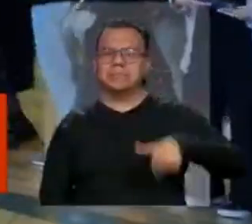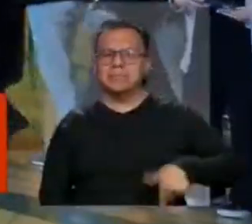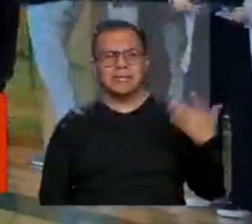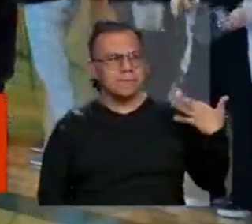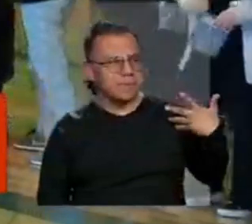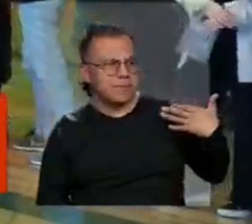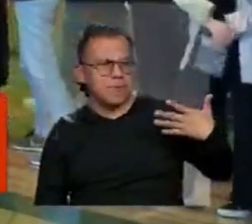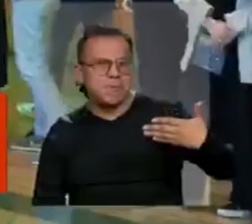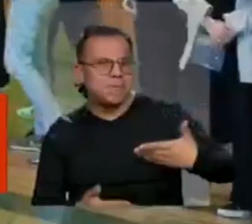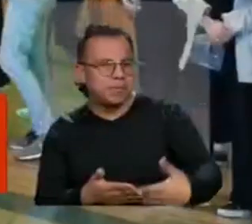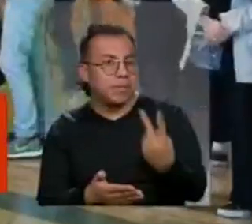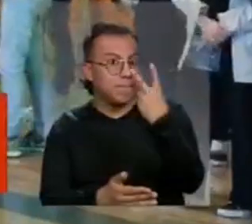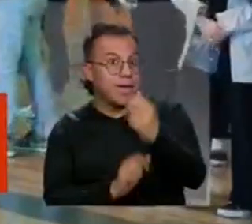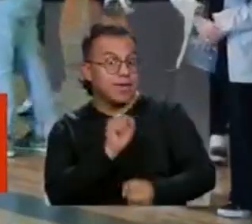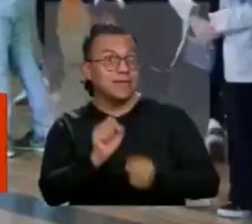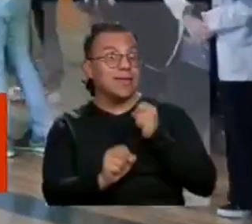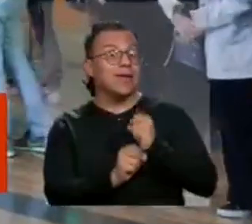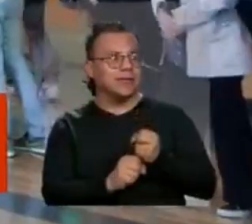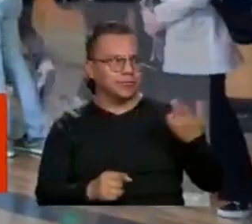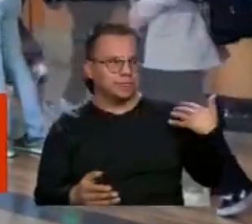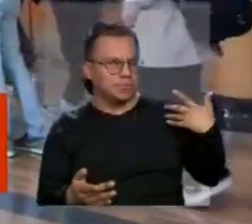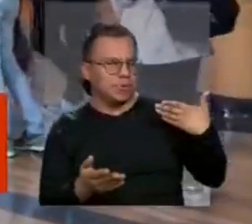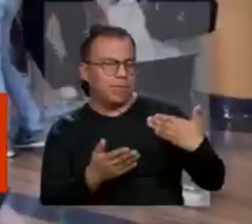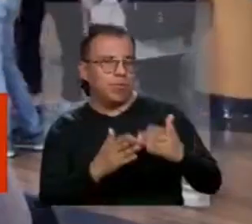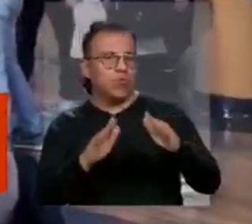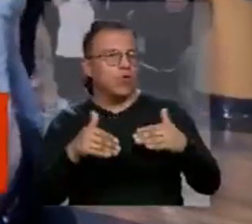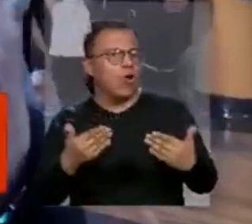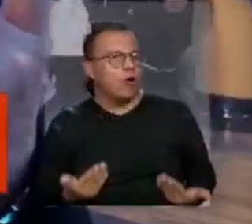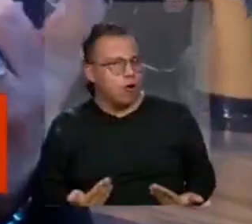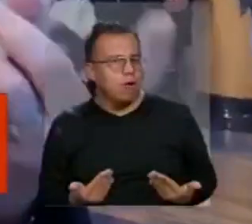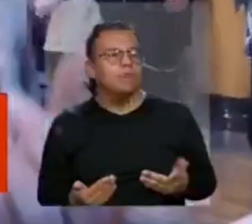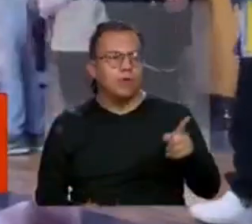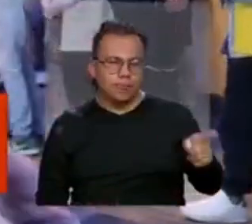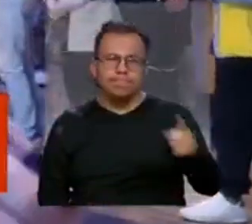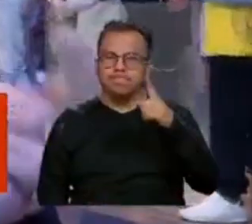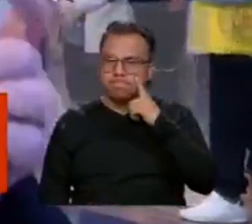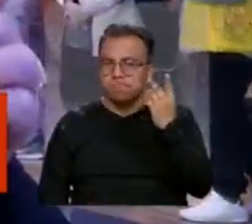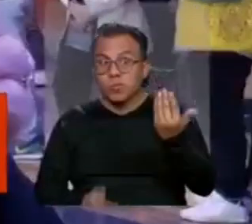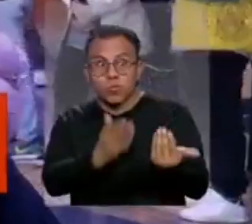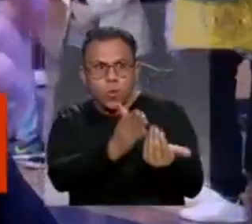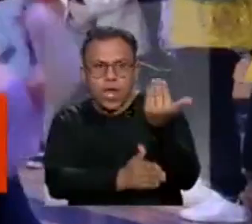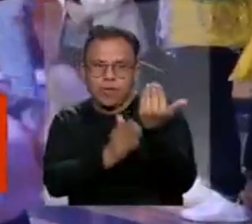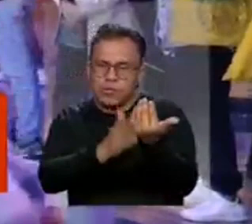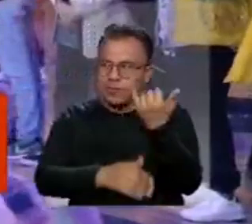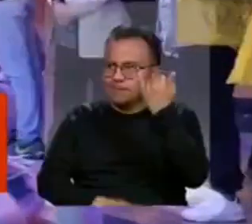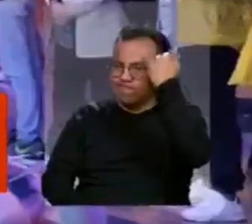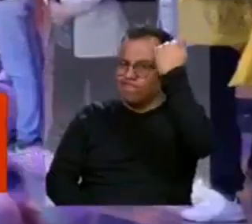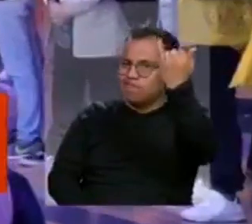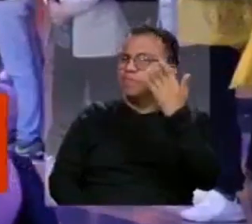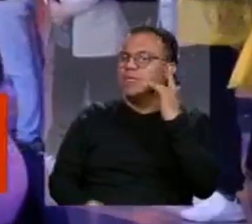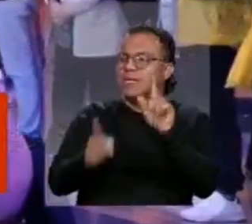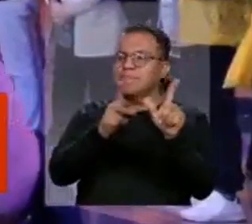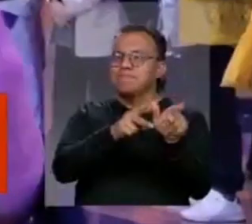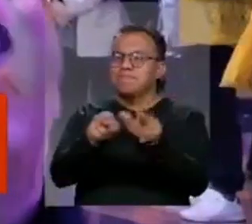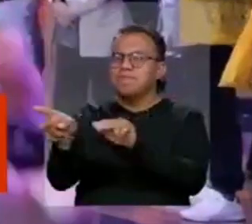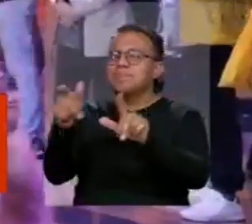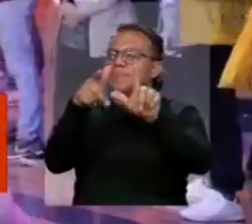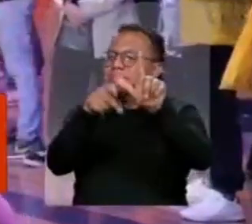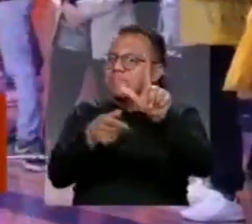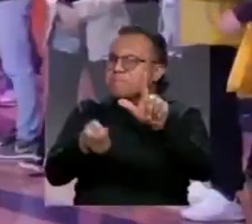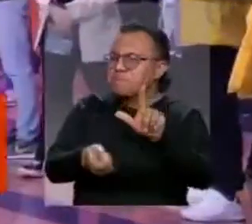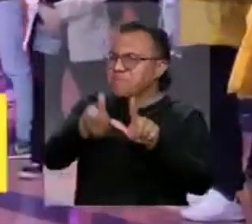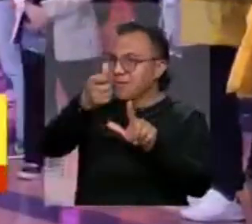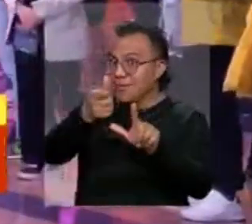largo de estos últimos 20 años cómo hay creadores que se han hecho en el corto, luego han hecho